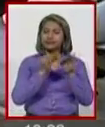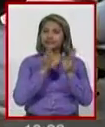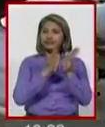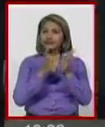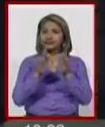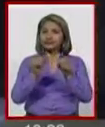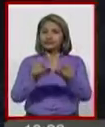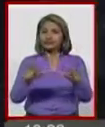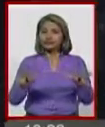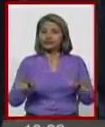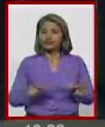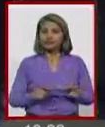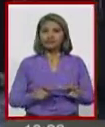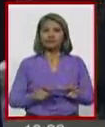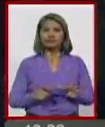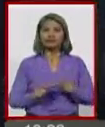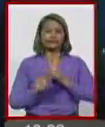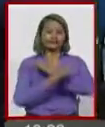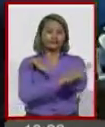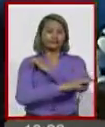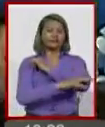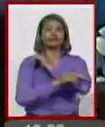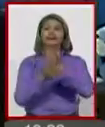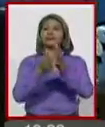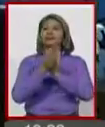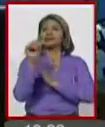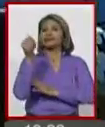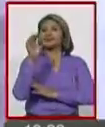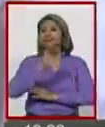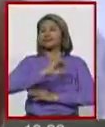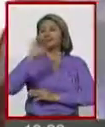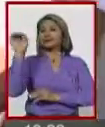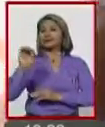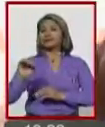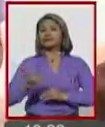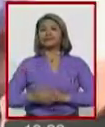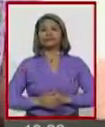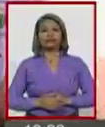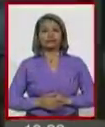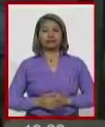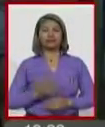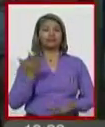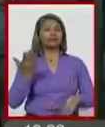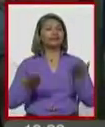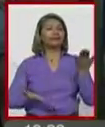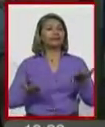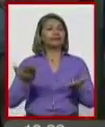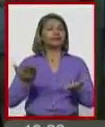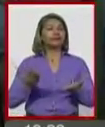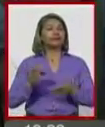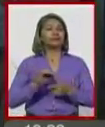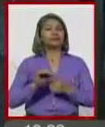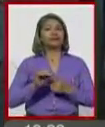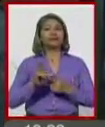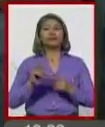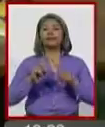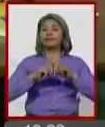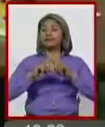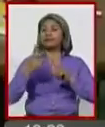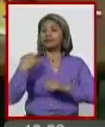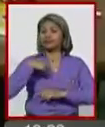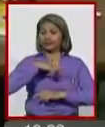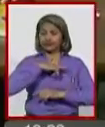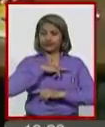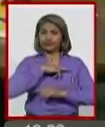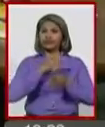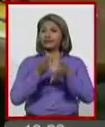acondicionamiento de ambientes. La Nacional pidió el 10%, de repente eso era o no era. Sin embargo,